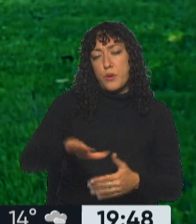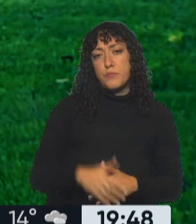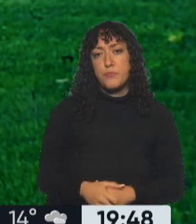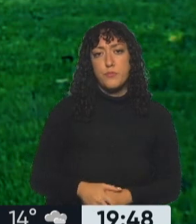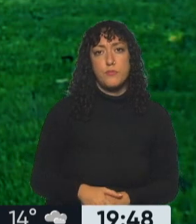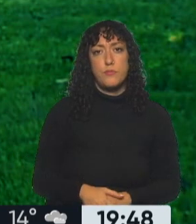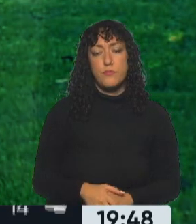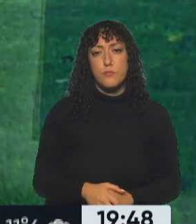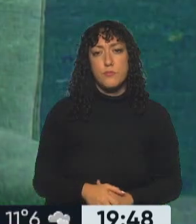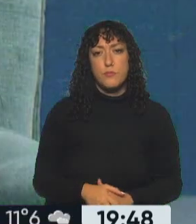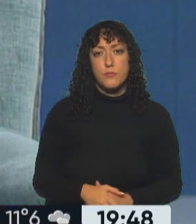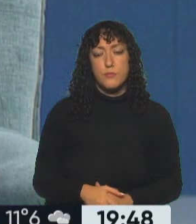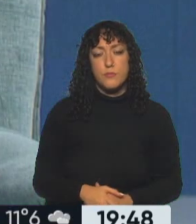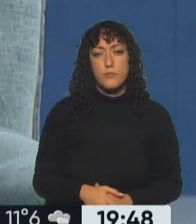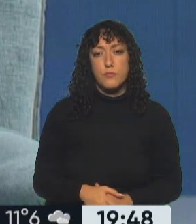recorrer.